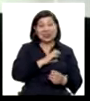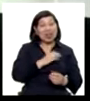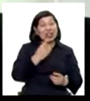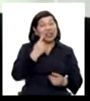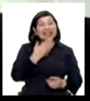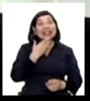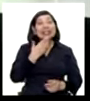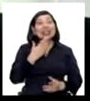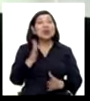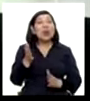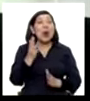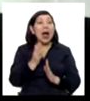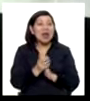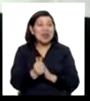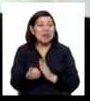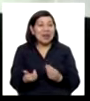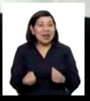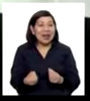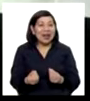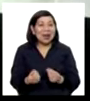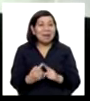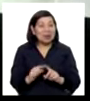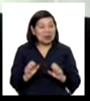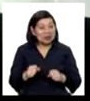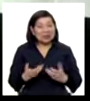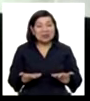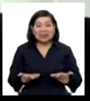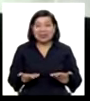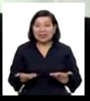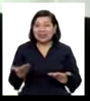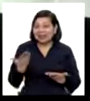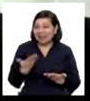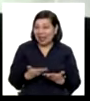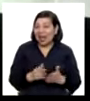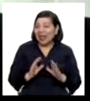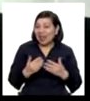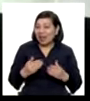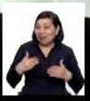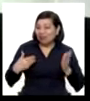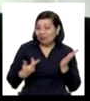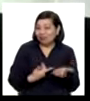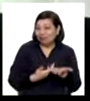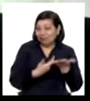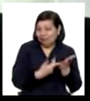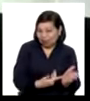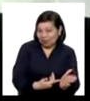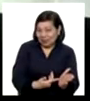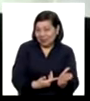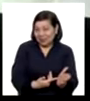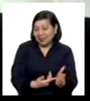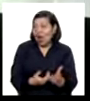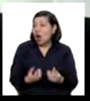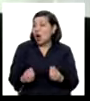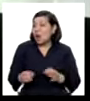interesante conocer esa experiencia y cómo se concibió la idea, que seguramente se está cocinando ahorita, ya están por presentar. ¿Y